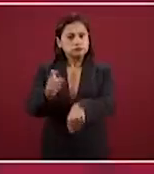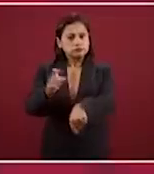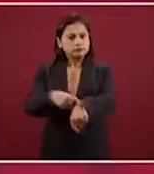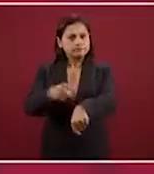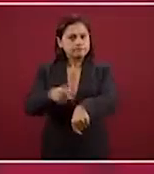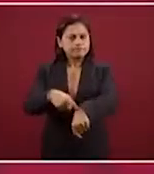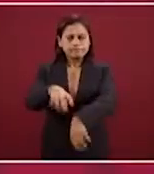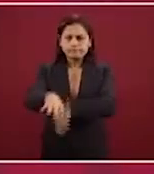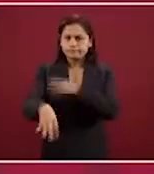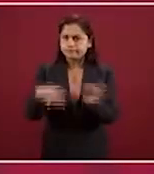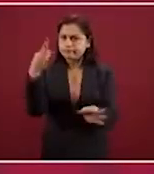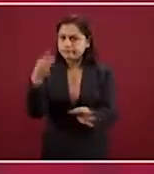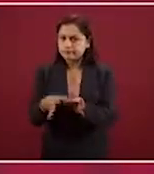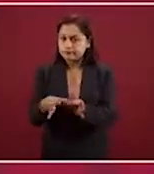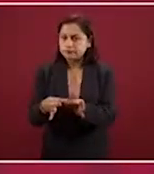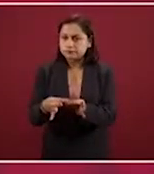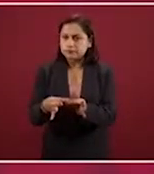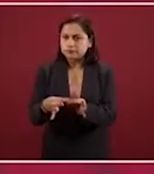forma,